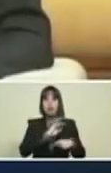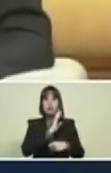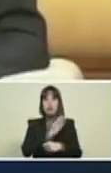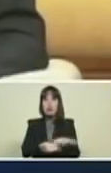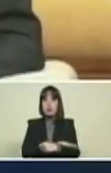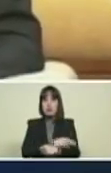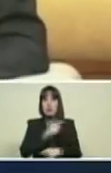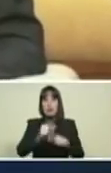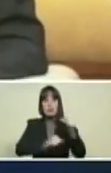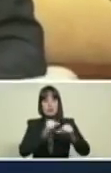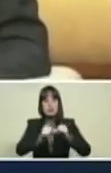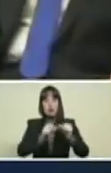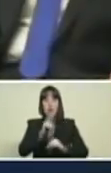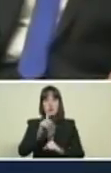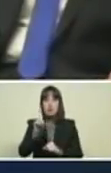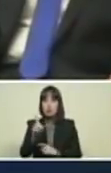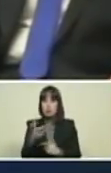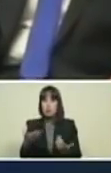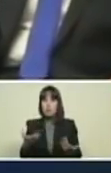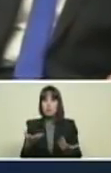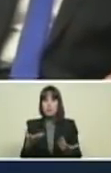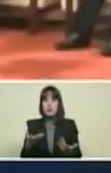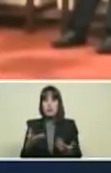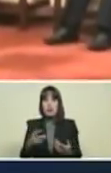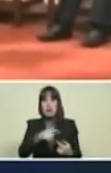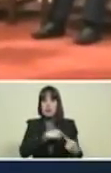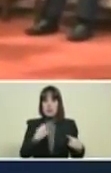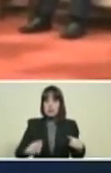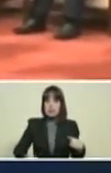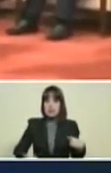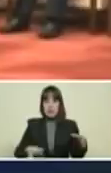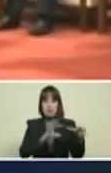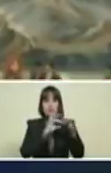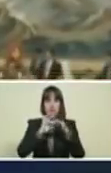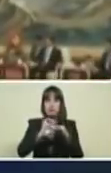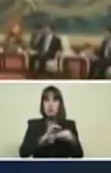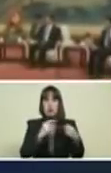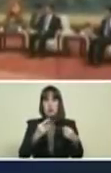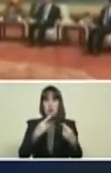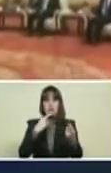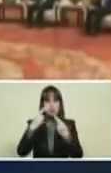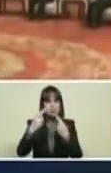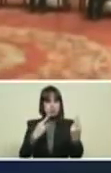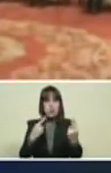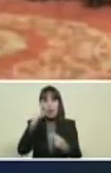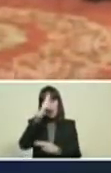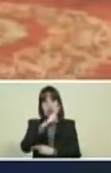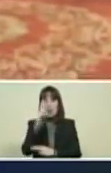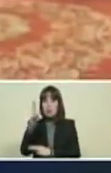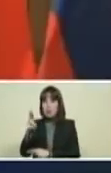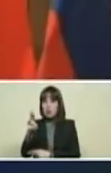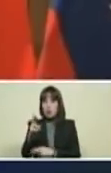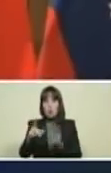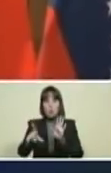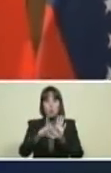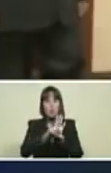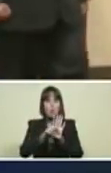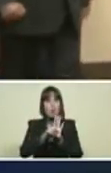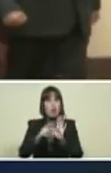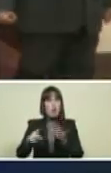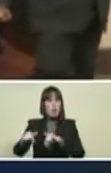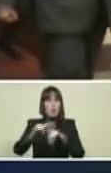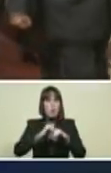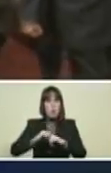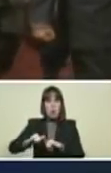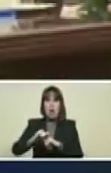XXI. Y China se relaciona con los pueblos del mundo en base al respeto, a la igualdad, al no